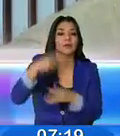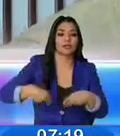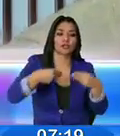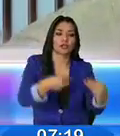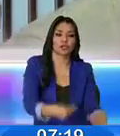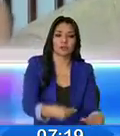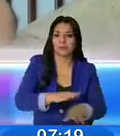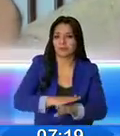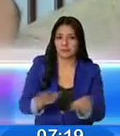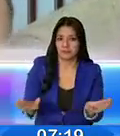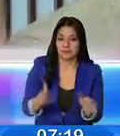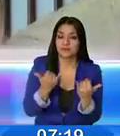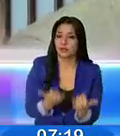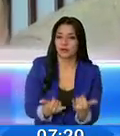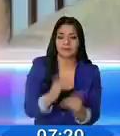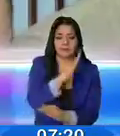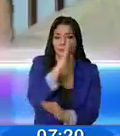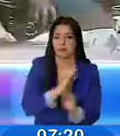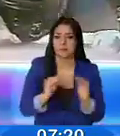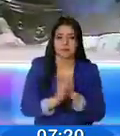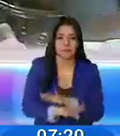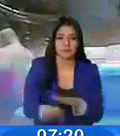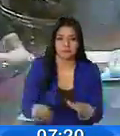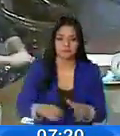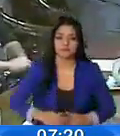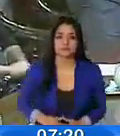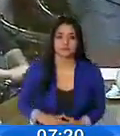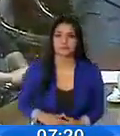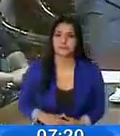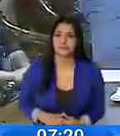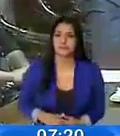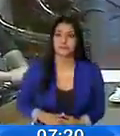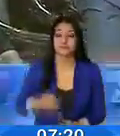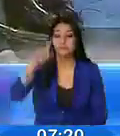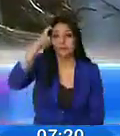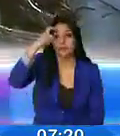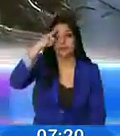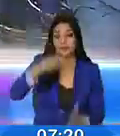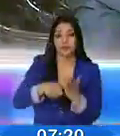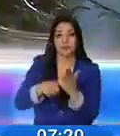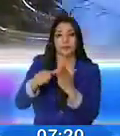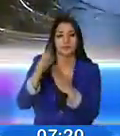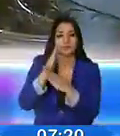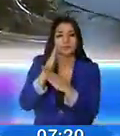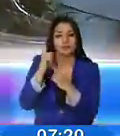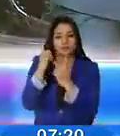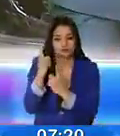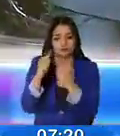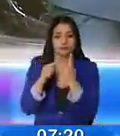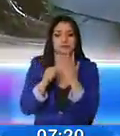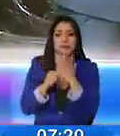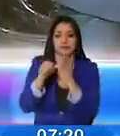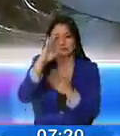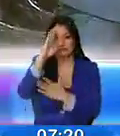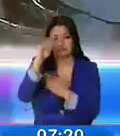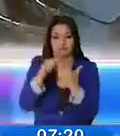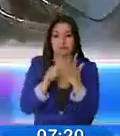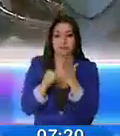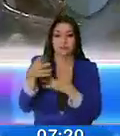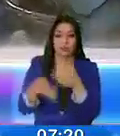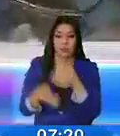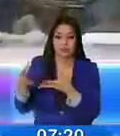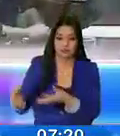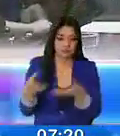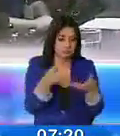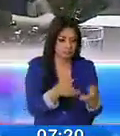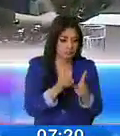hacia el gobierno. Hoy no lo vamos a hacer así. Y es que la información entregada por el Ministerio de Defensa, del Interior y de Justicia en su mayoría no tendrían